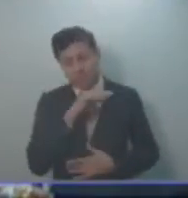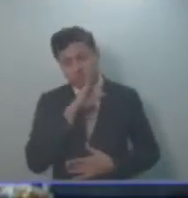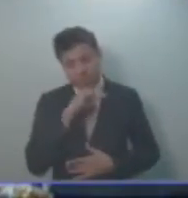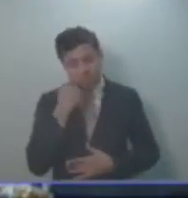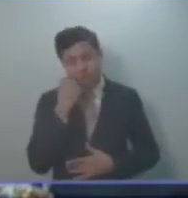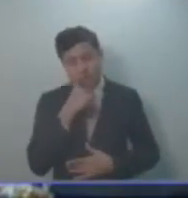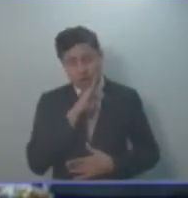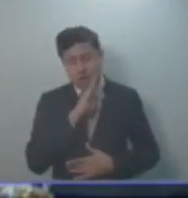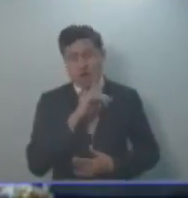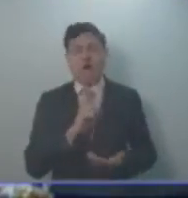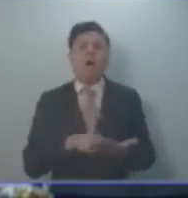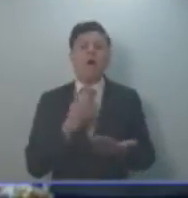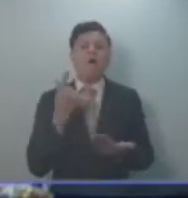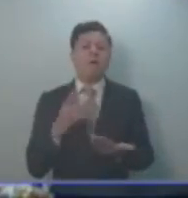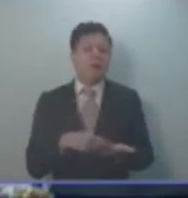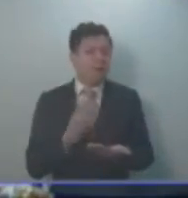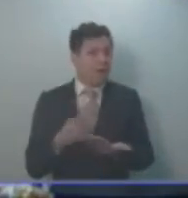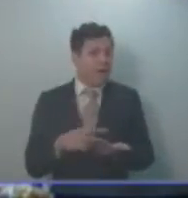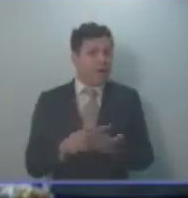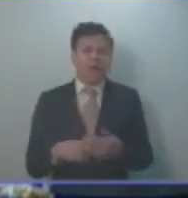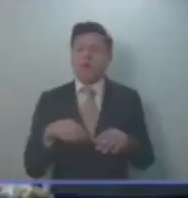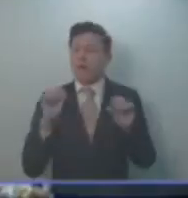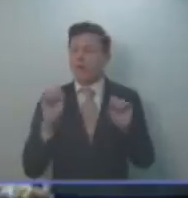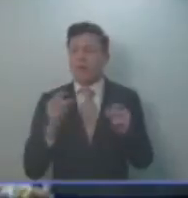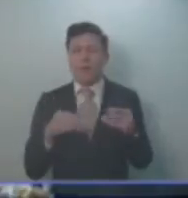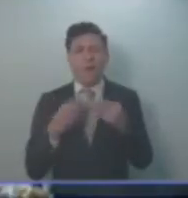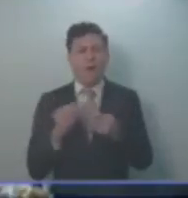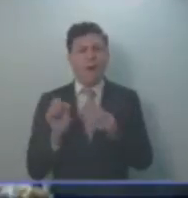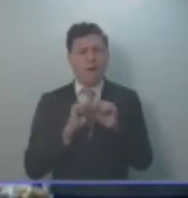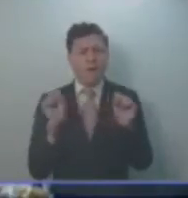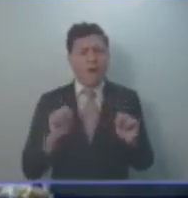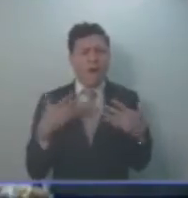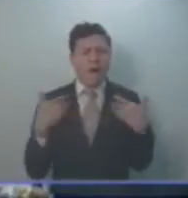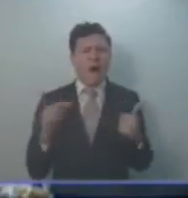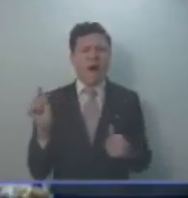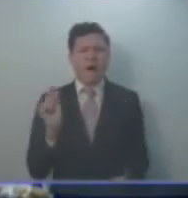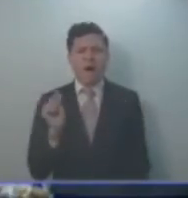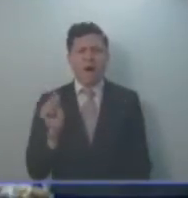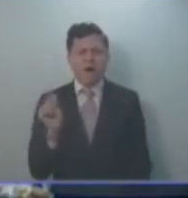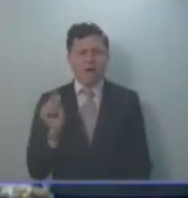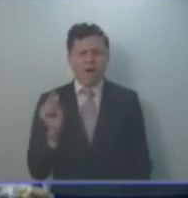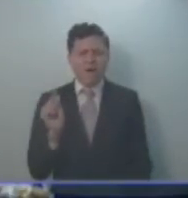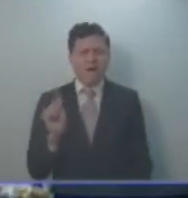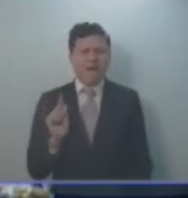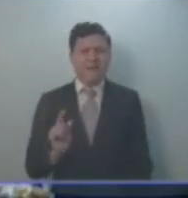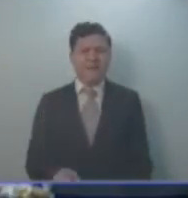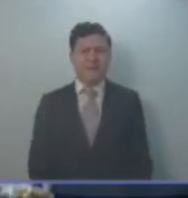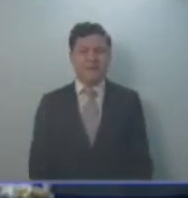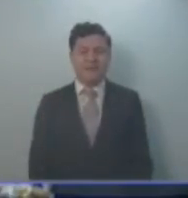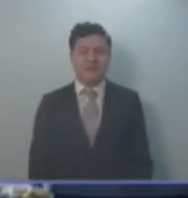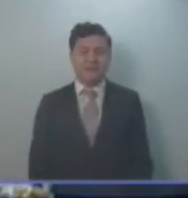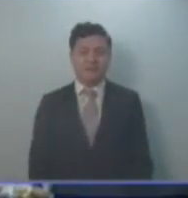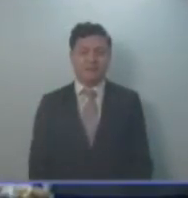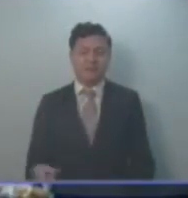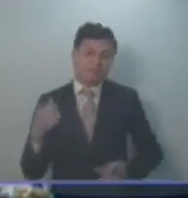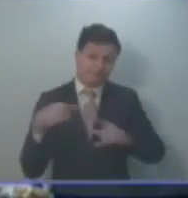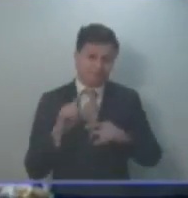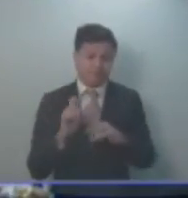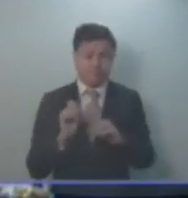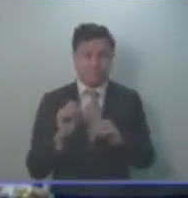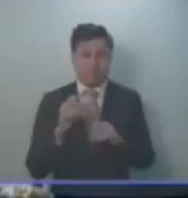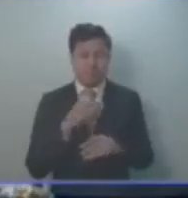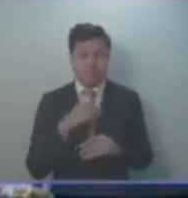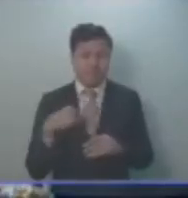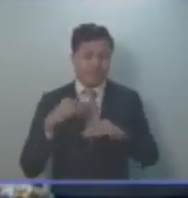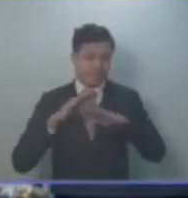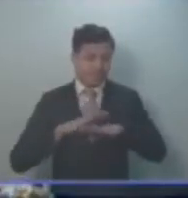en ocasiones no se les concede en el sistema de salud pública una extensión a la incapacidad